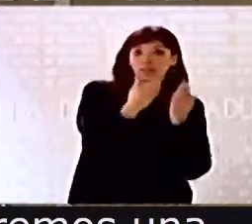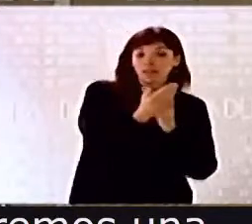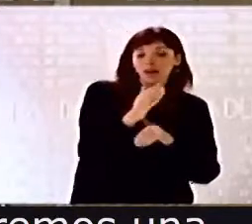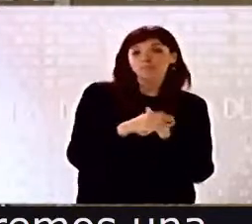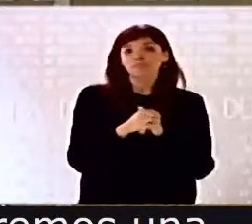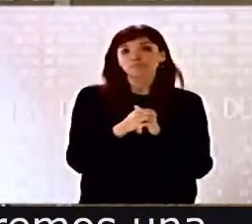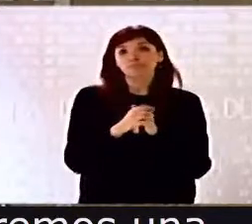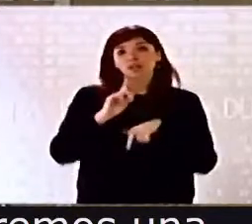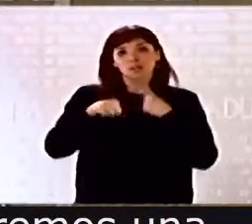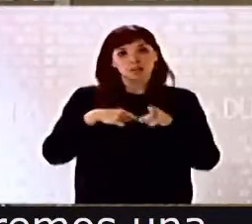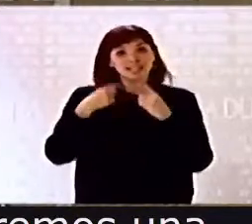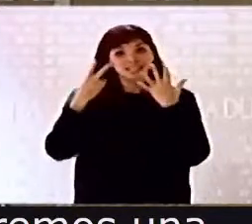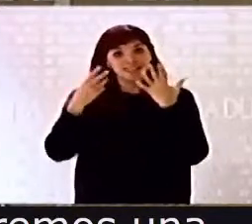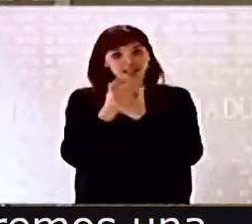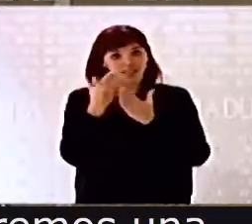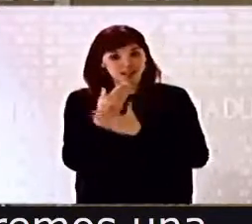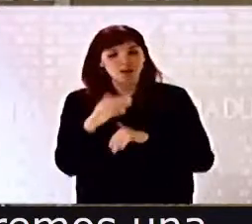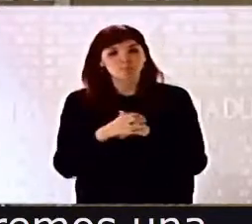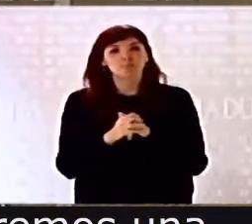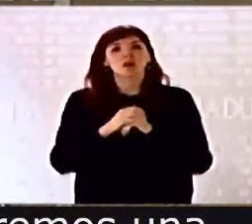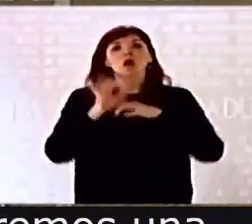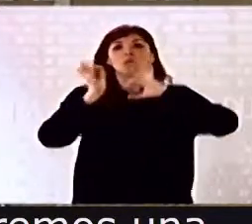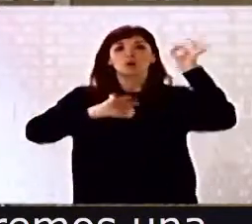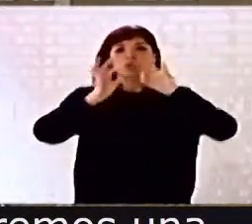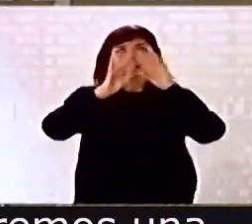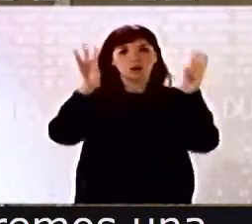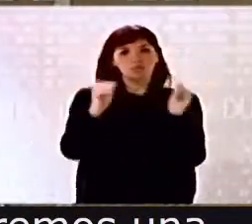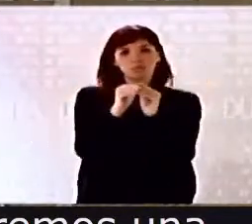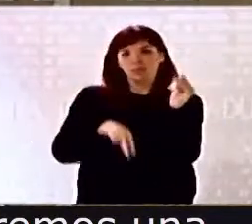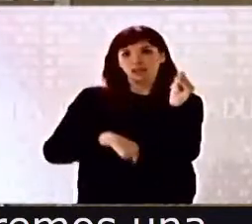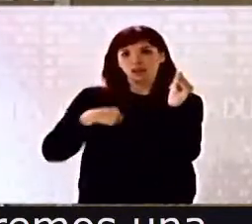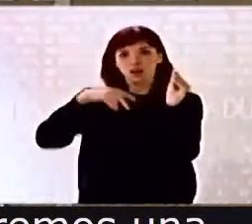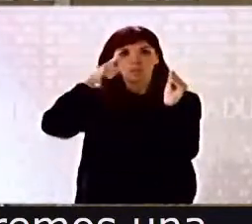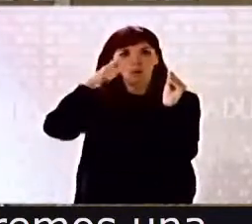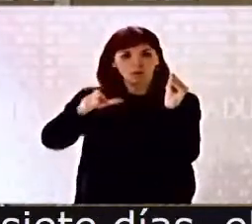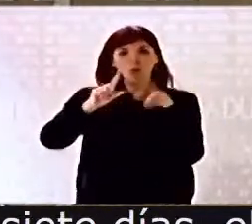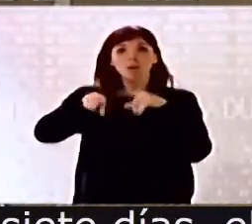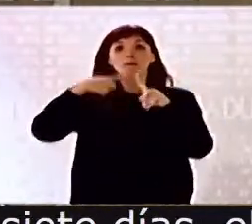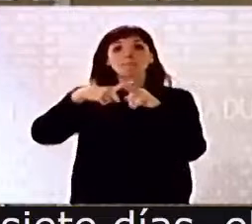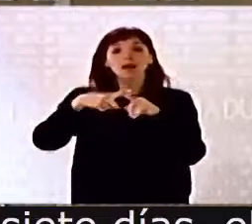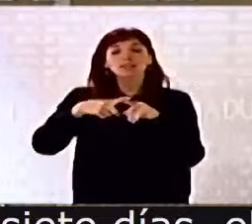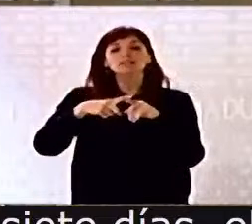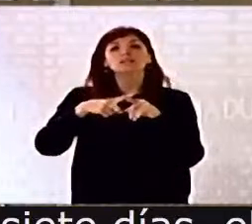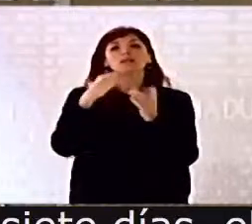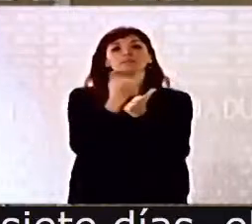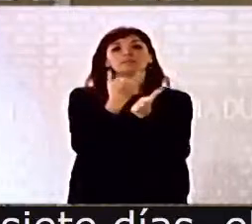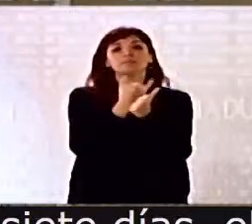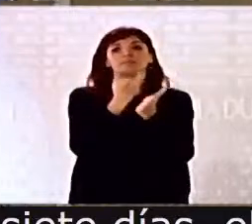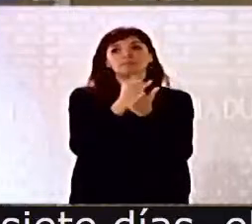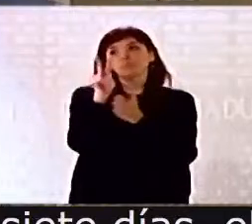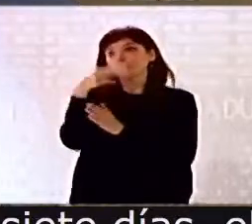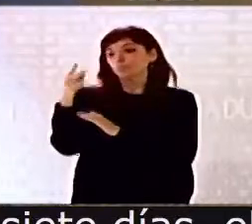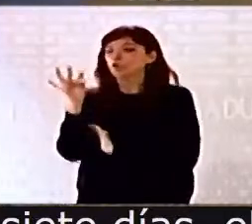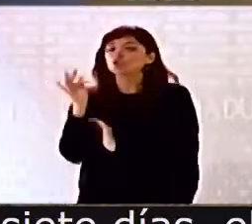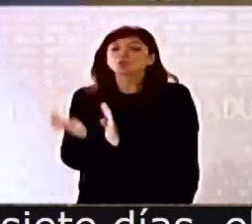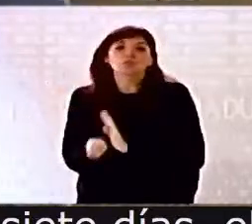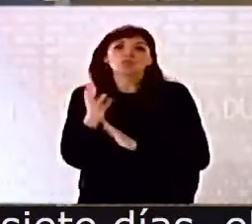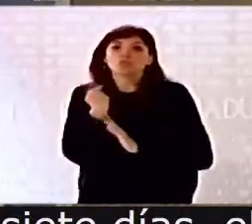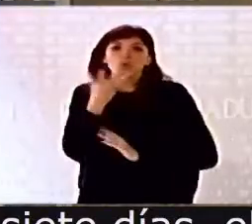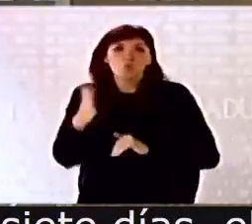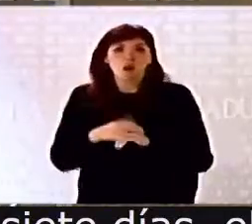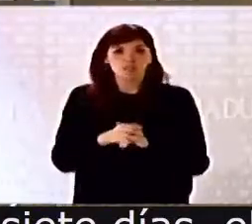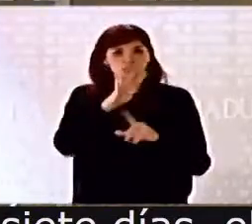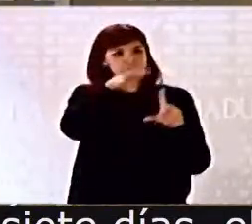que suponen en cada una de las localidades y el índice de positividad de PCR para que ustedes tengan